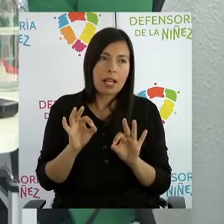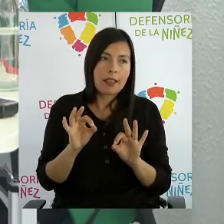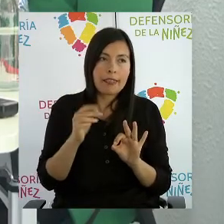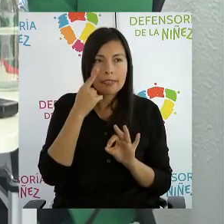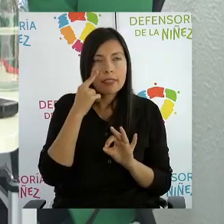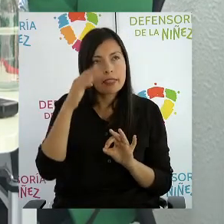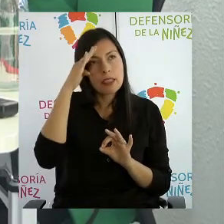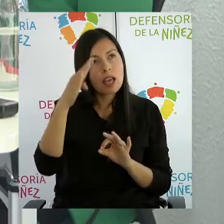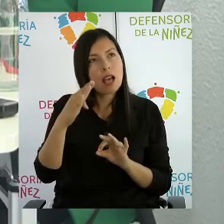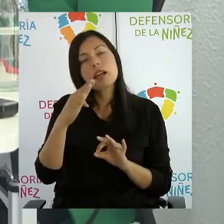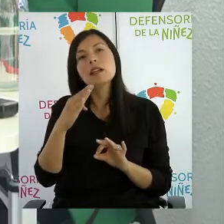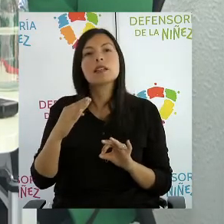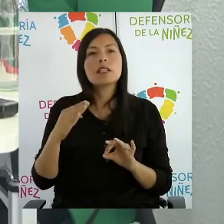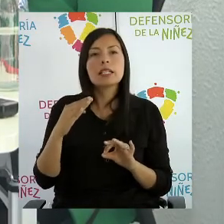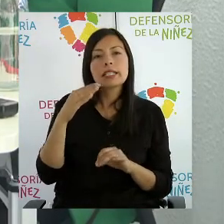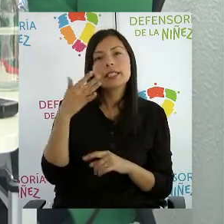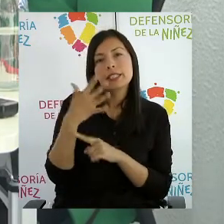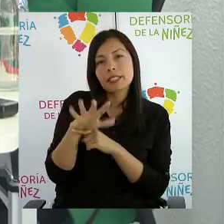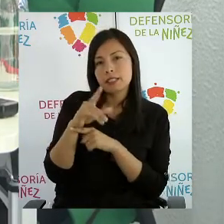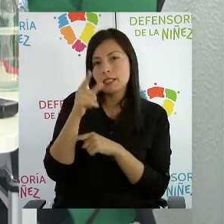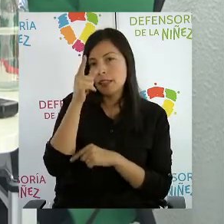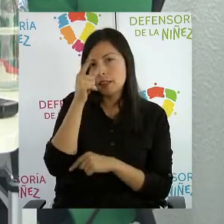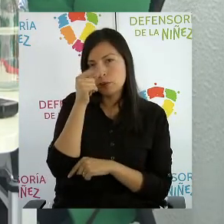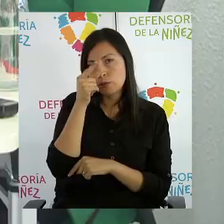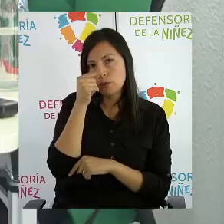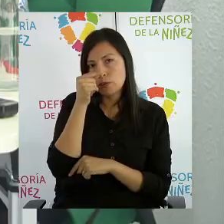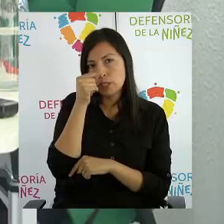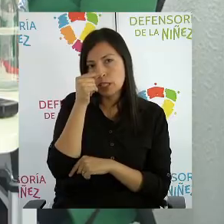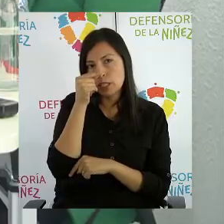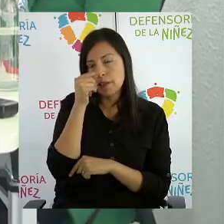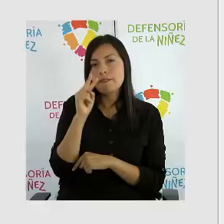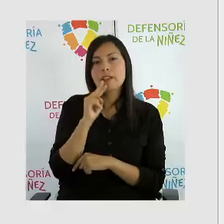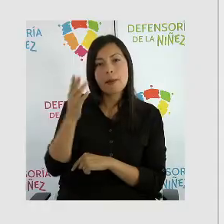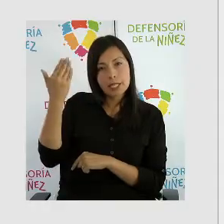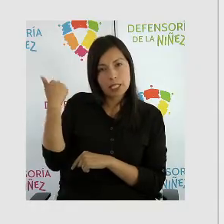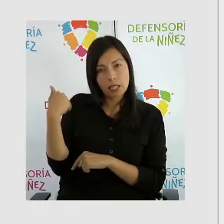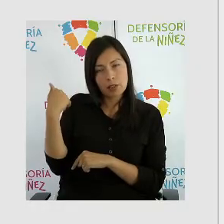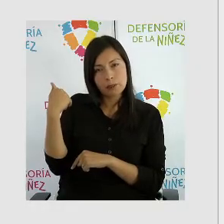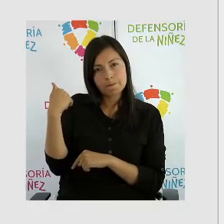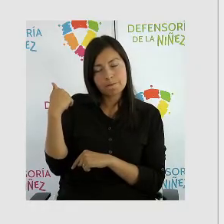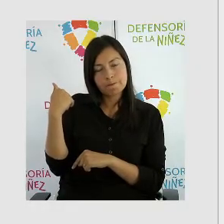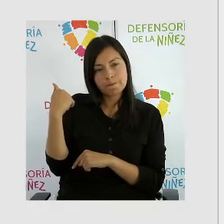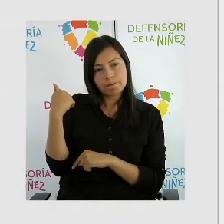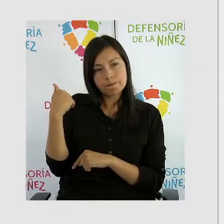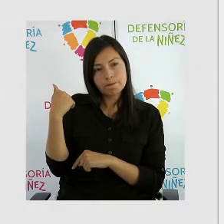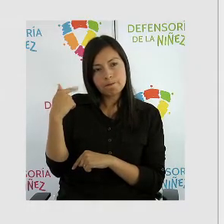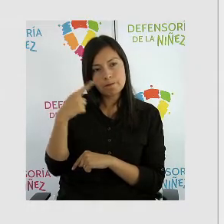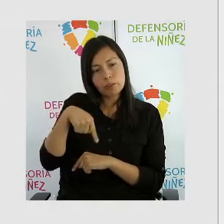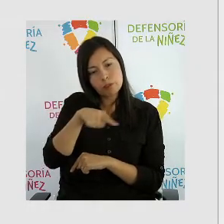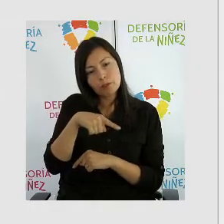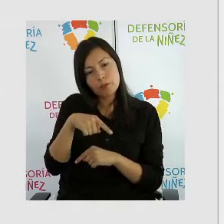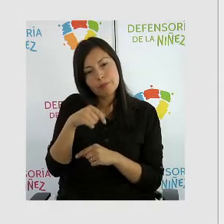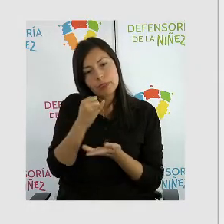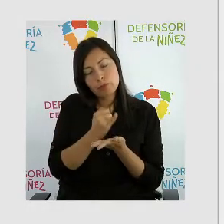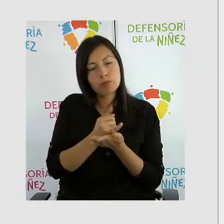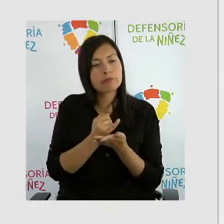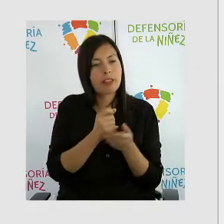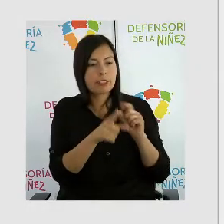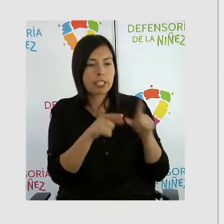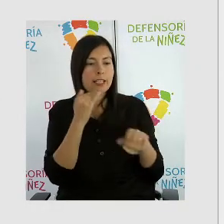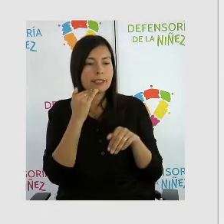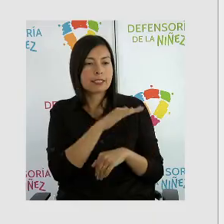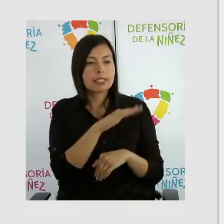de 15 de octubre, al día viernes pasado, como Defensoría de la Niñez, nosotros habíamos recibido